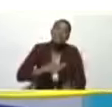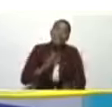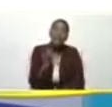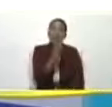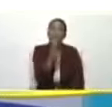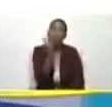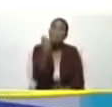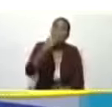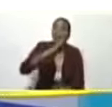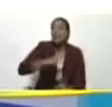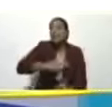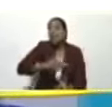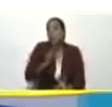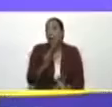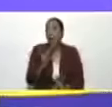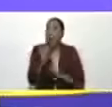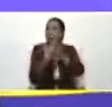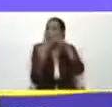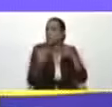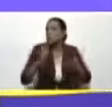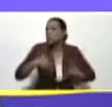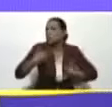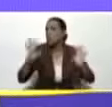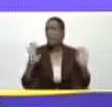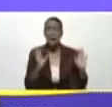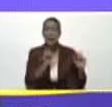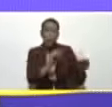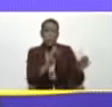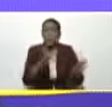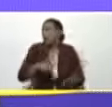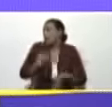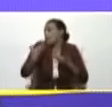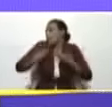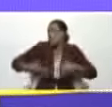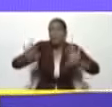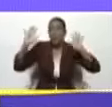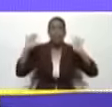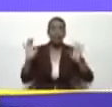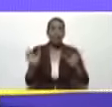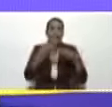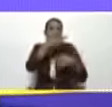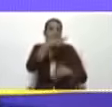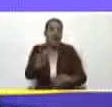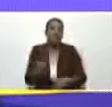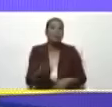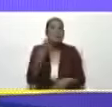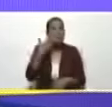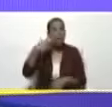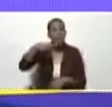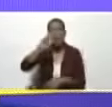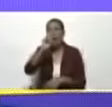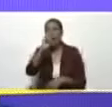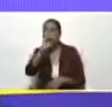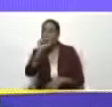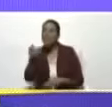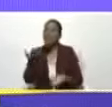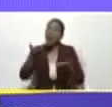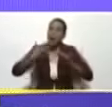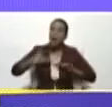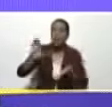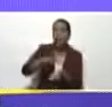canciones o cinco Claro las que sea vamos a ver a caí pues que nos trajo un